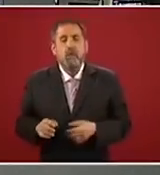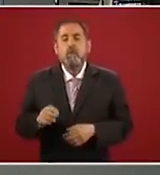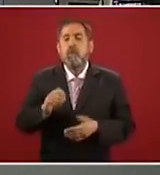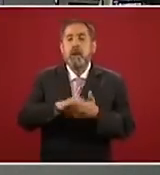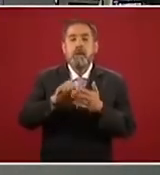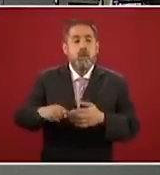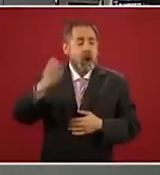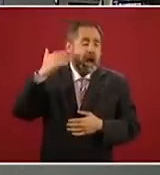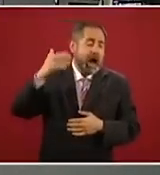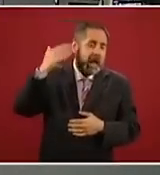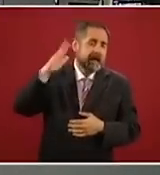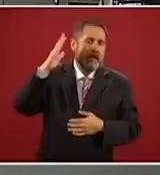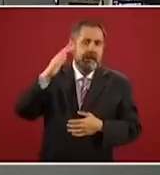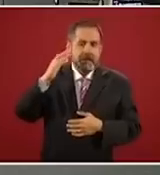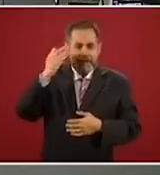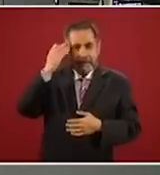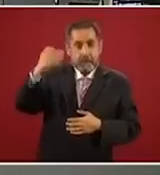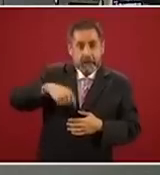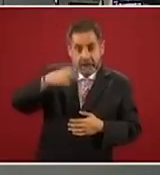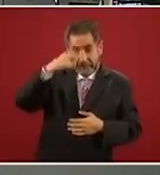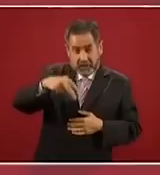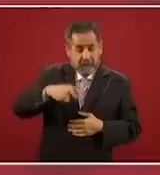en México hasta hace poco,